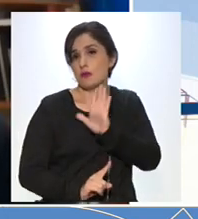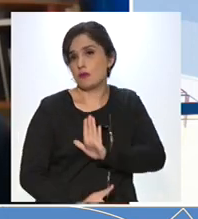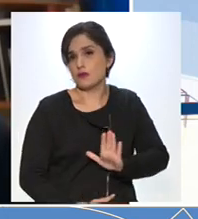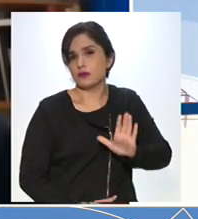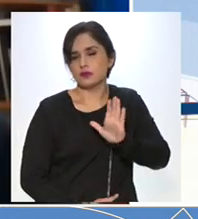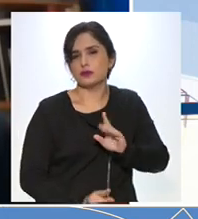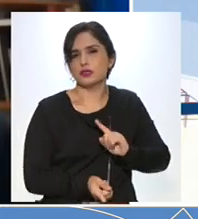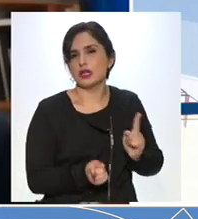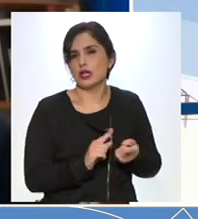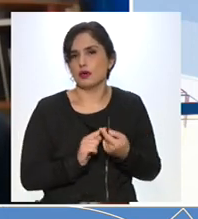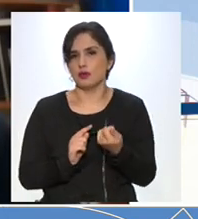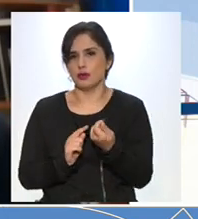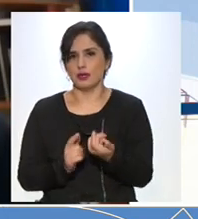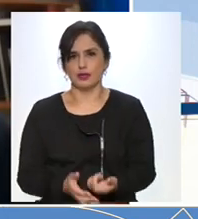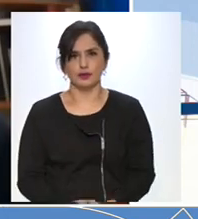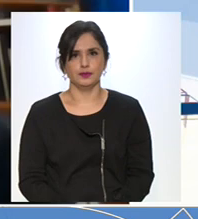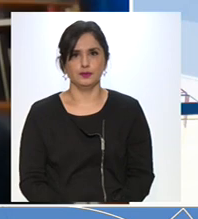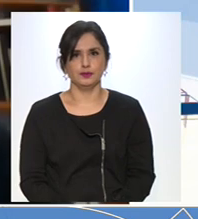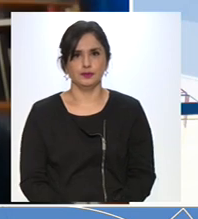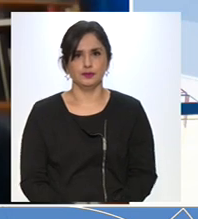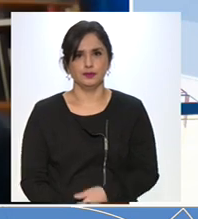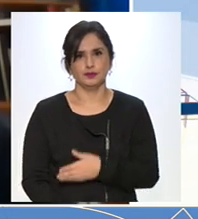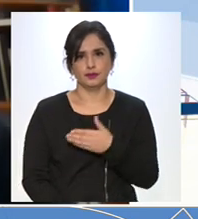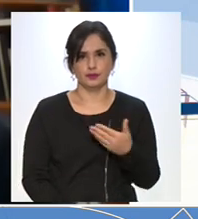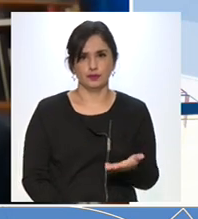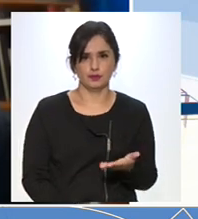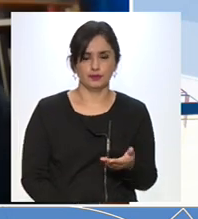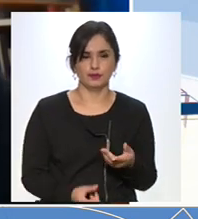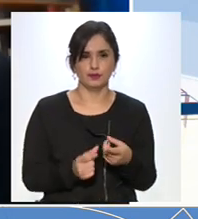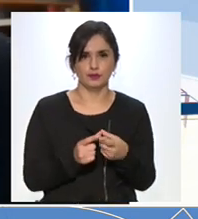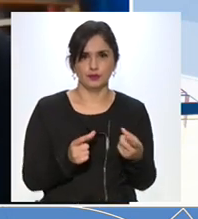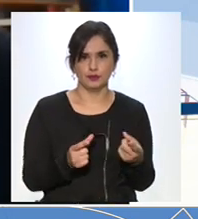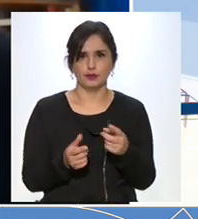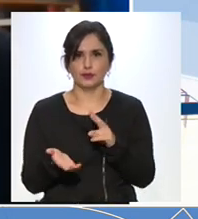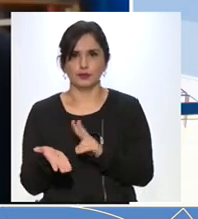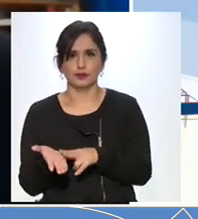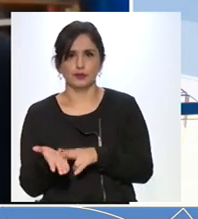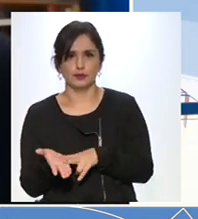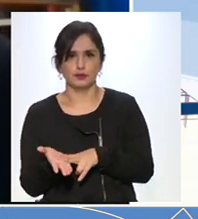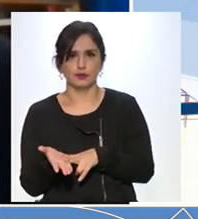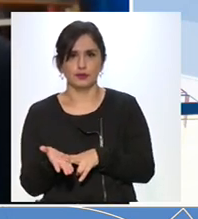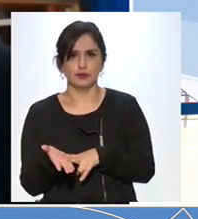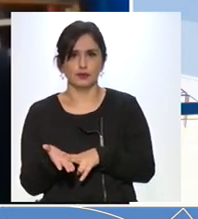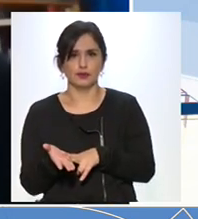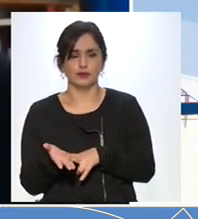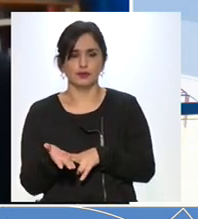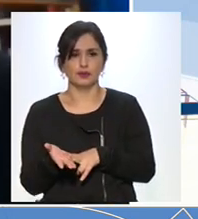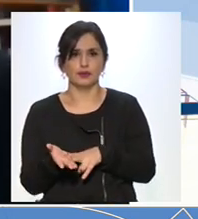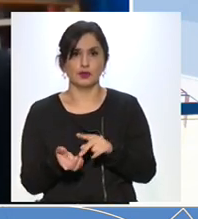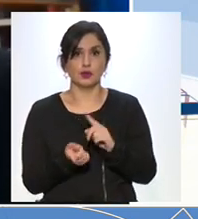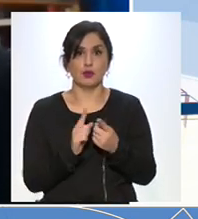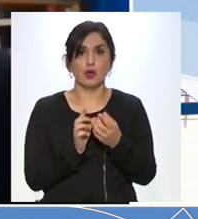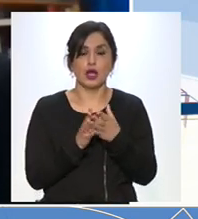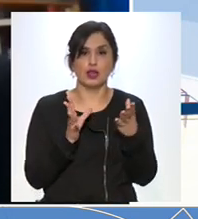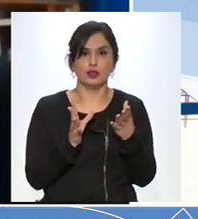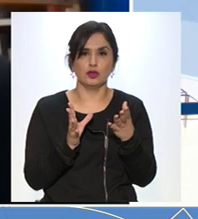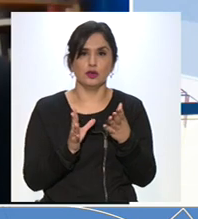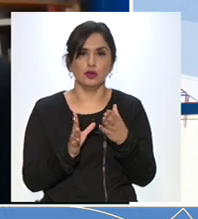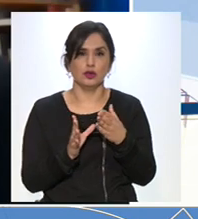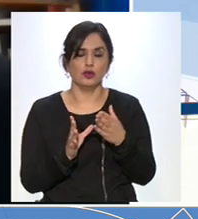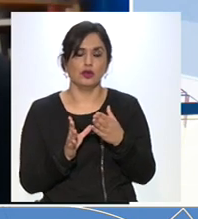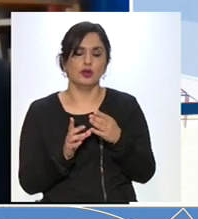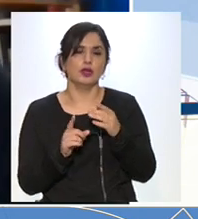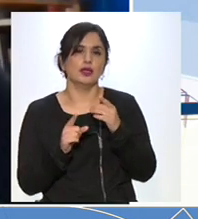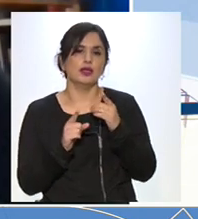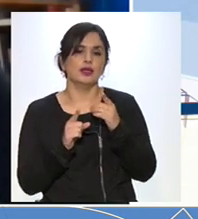de cambio, tanto nominal y real, muy alto. O sea, tenemos un tipo de cambio muy, muy alto. Y esto, sin lugar